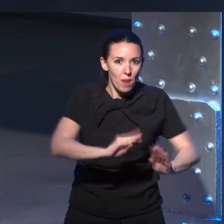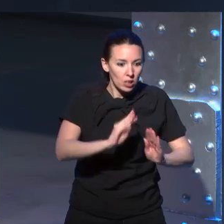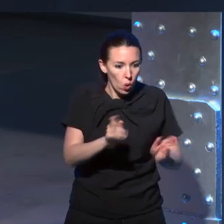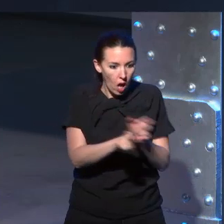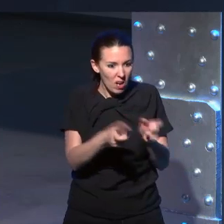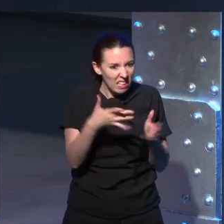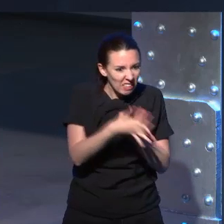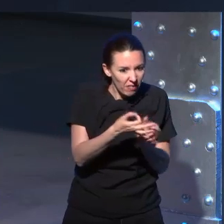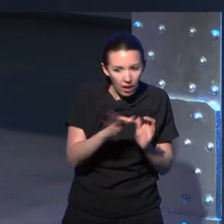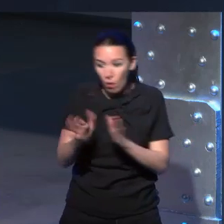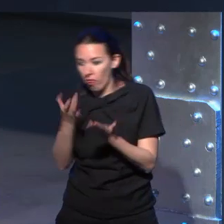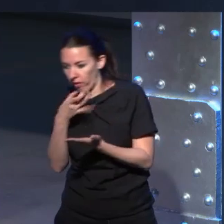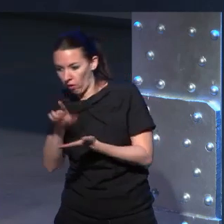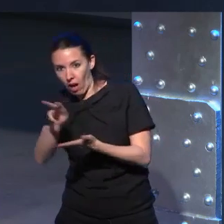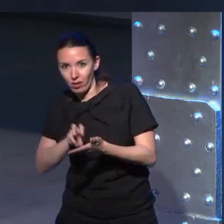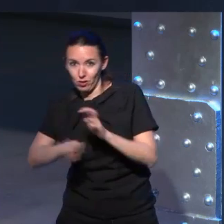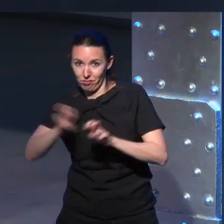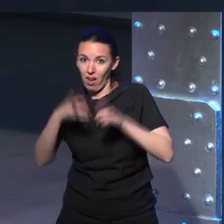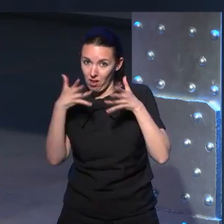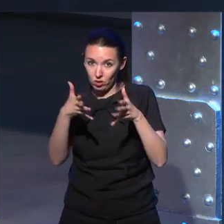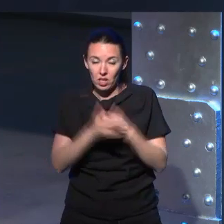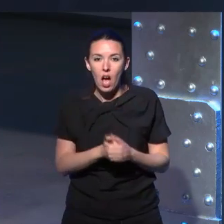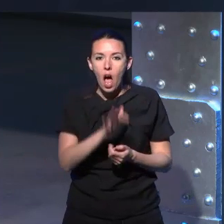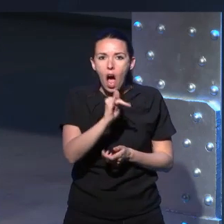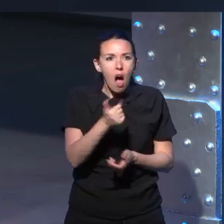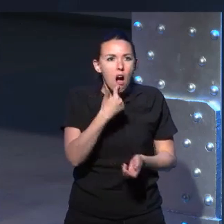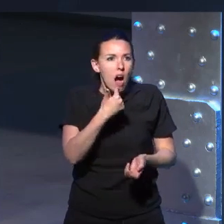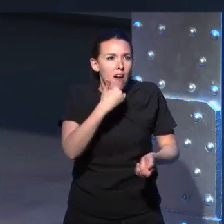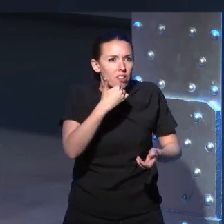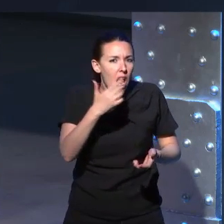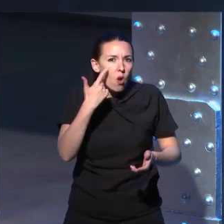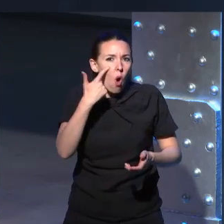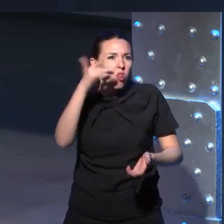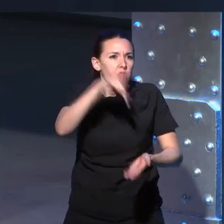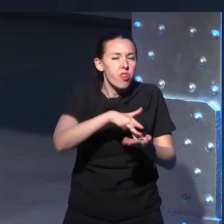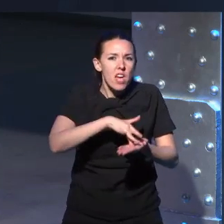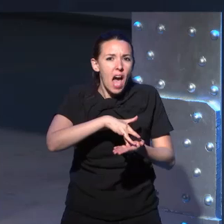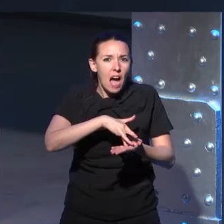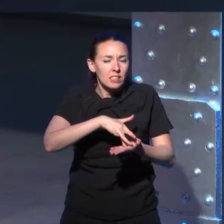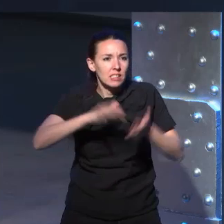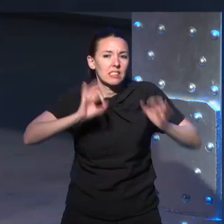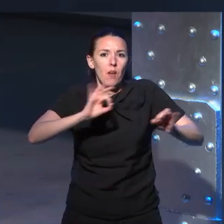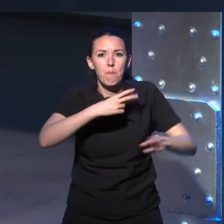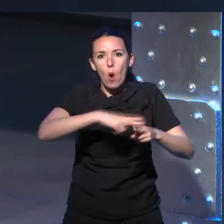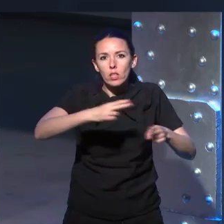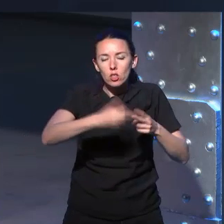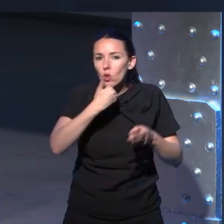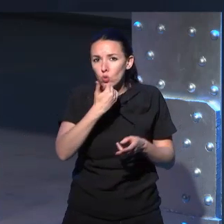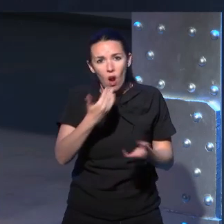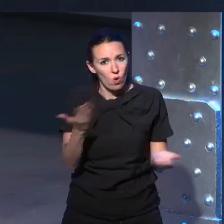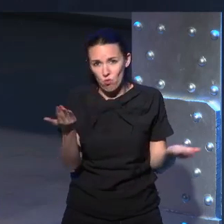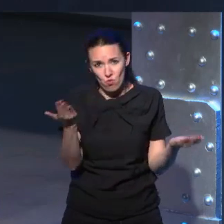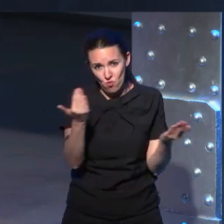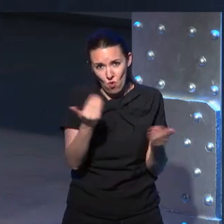En esta novela no se cuentan grandes efemérides sociopolíticas concretas de momento, aunque el texto está